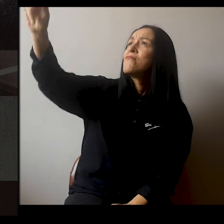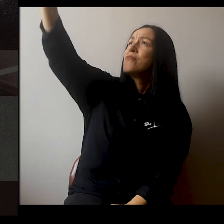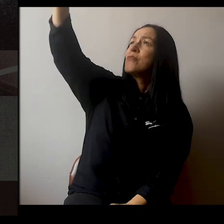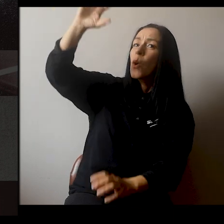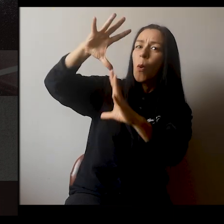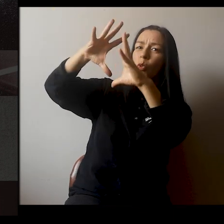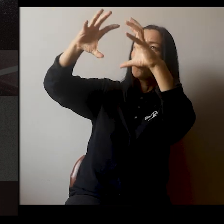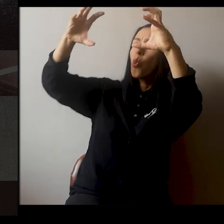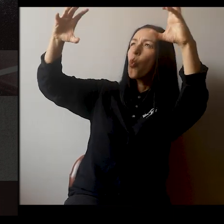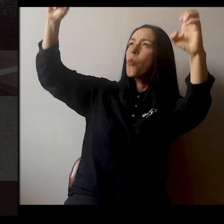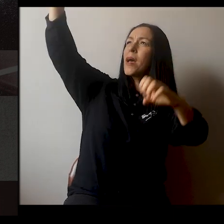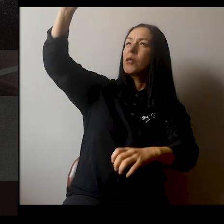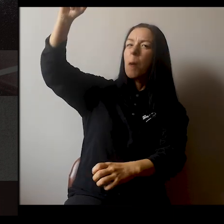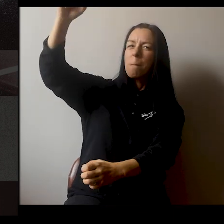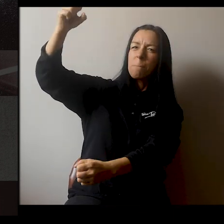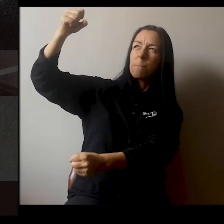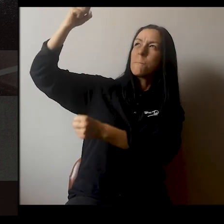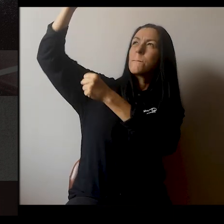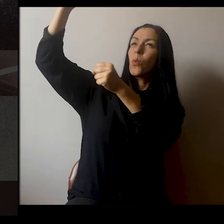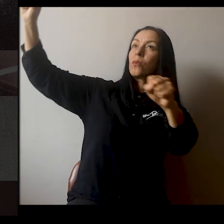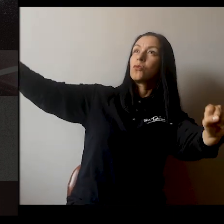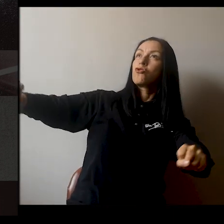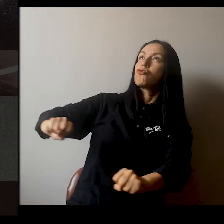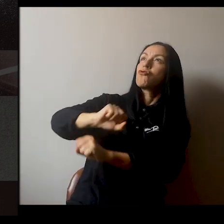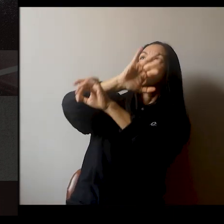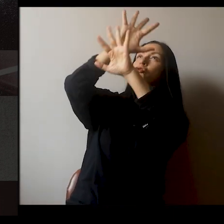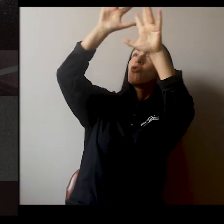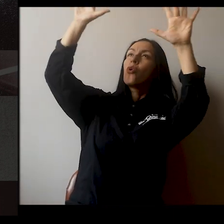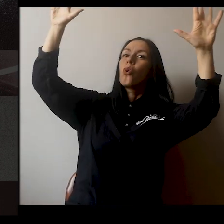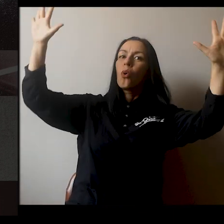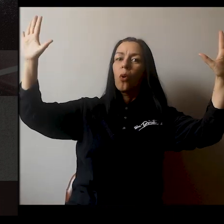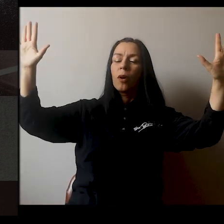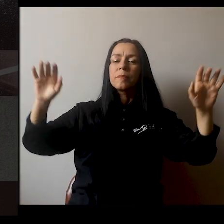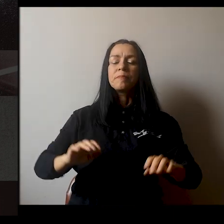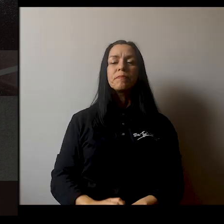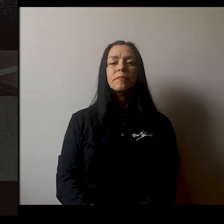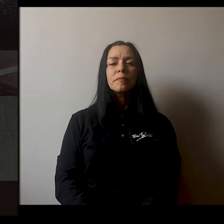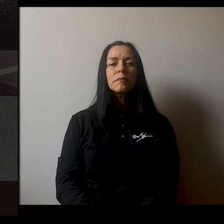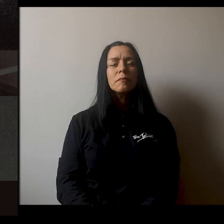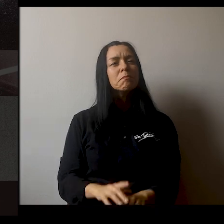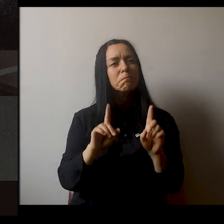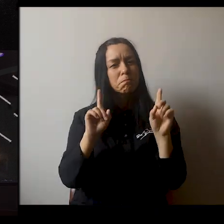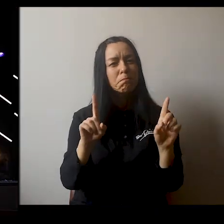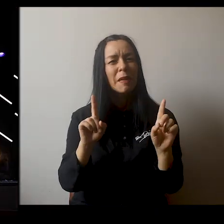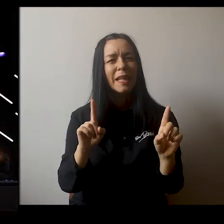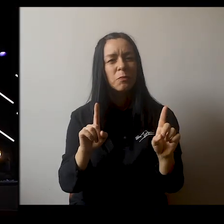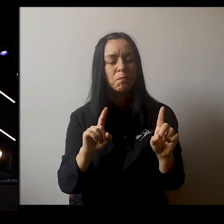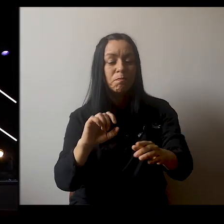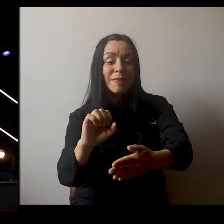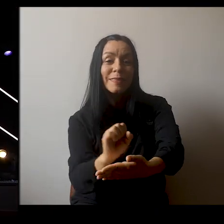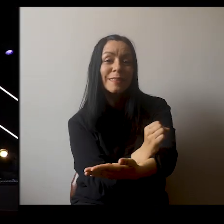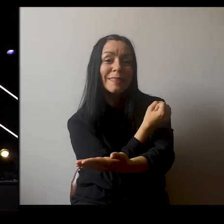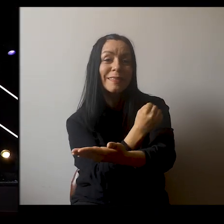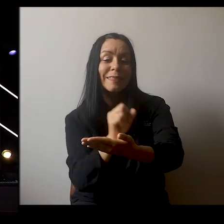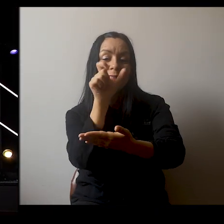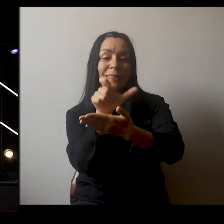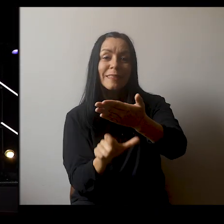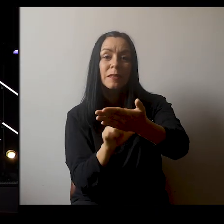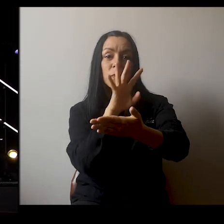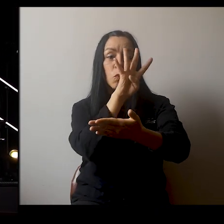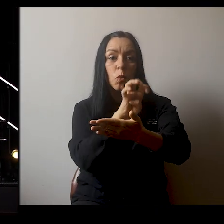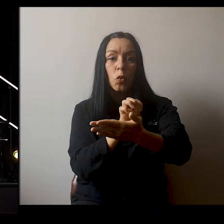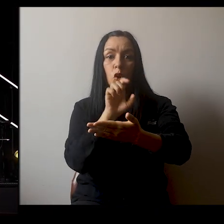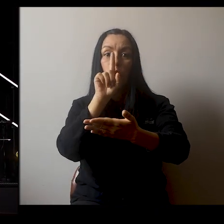Hombre venir en una nube con poder y gran gloria. Pero volviendo una vez más al